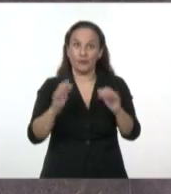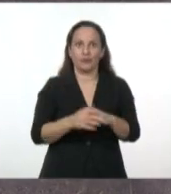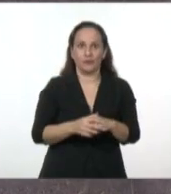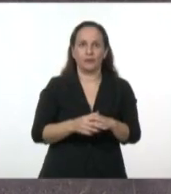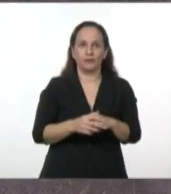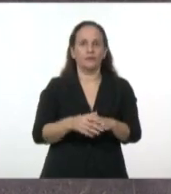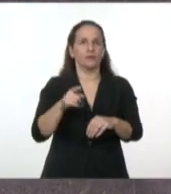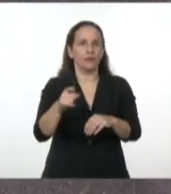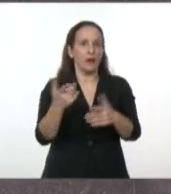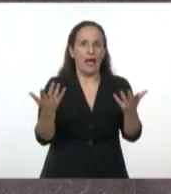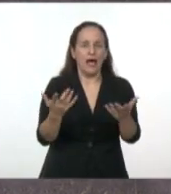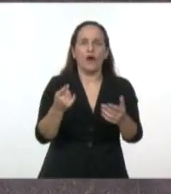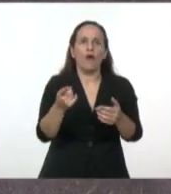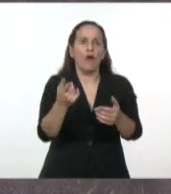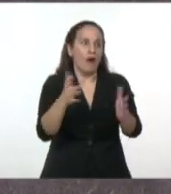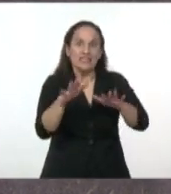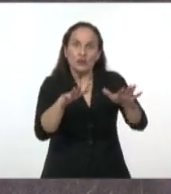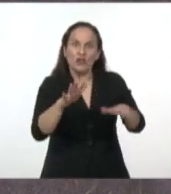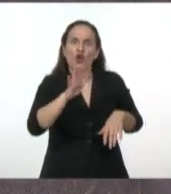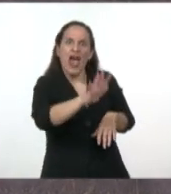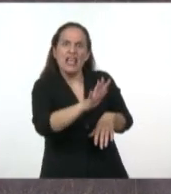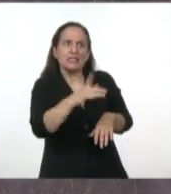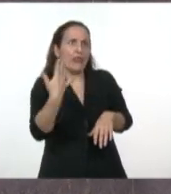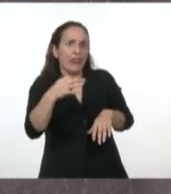que hacer algo frente a esta situación. Claro.